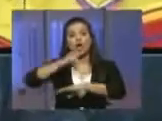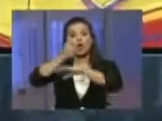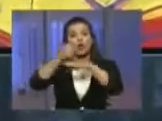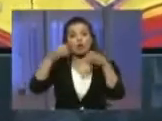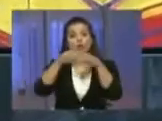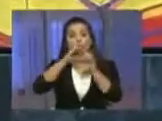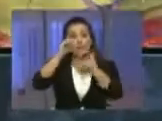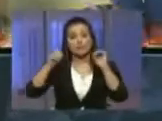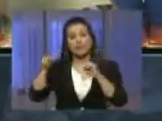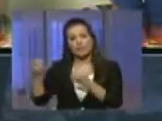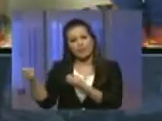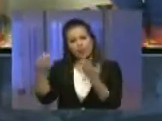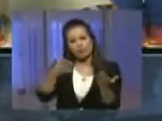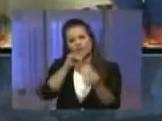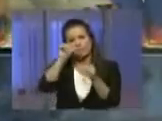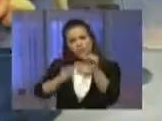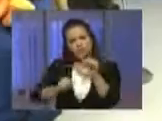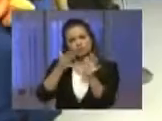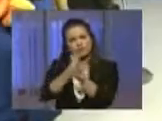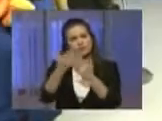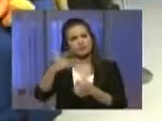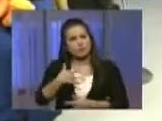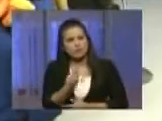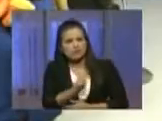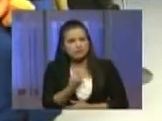justa deportiva